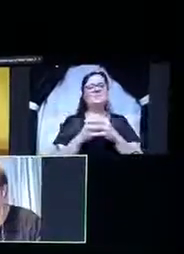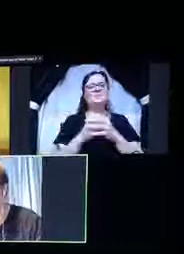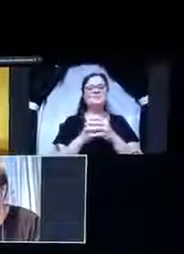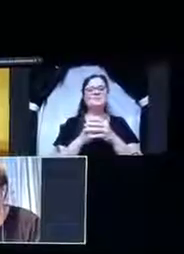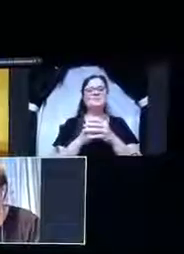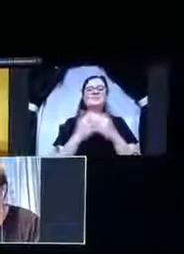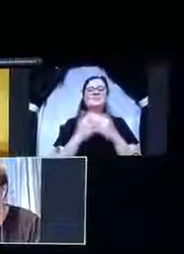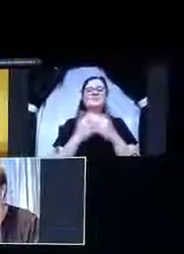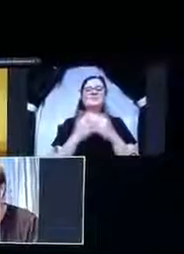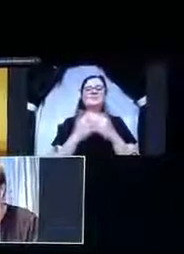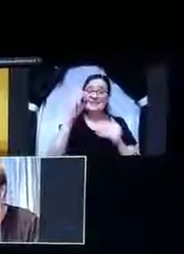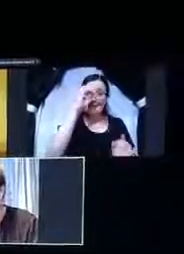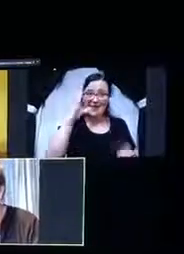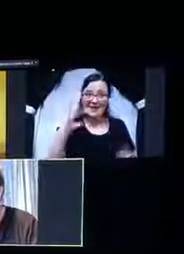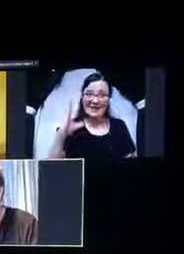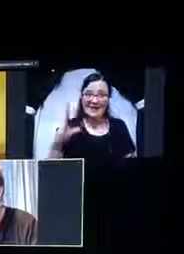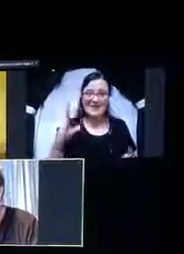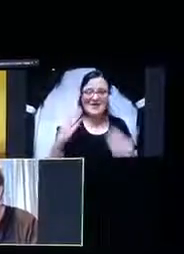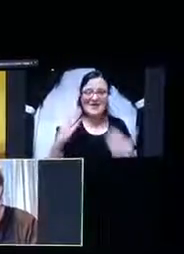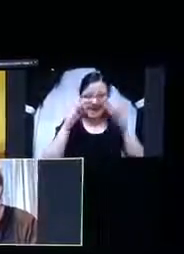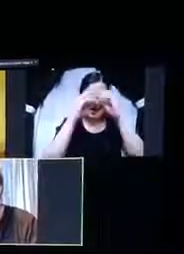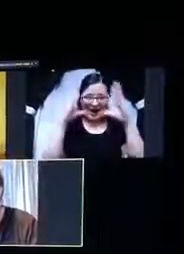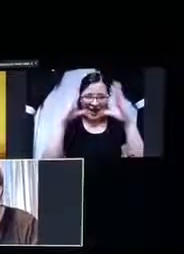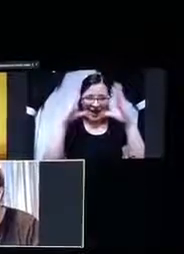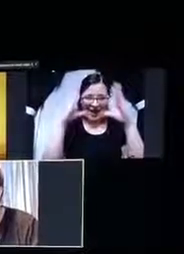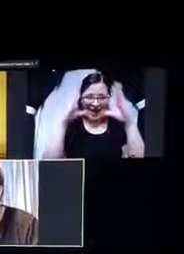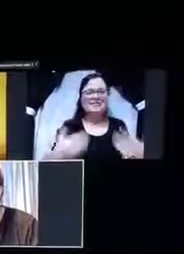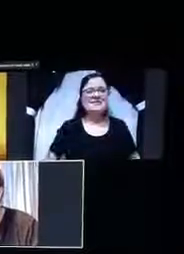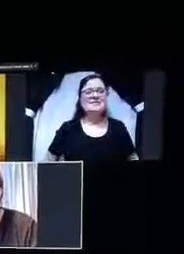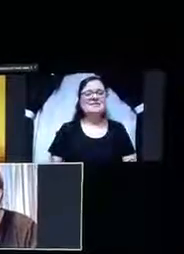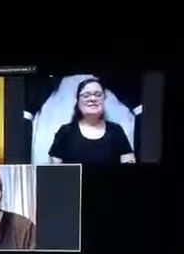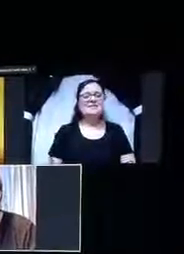¿sí? Perfecto, súper claro, Georgie.